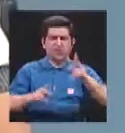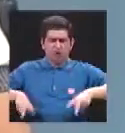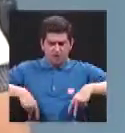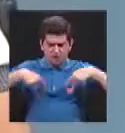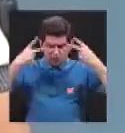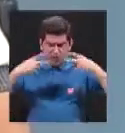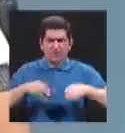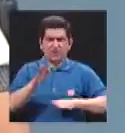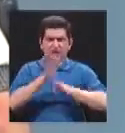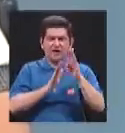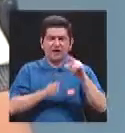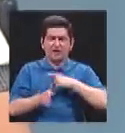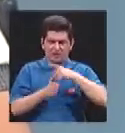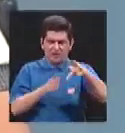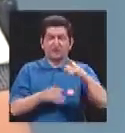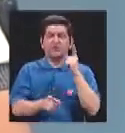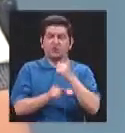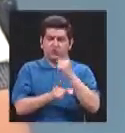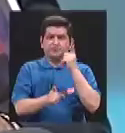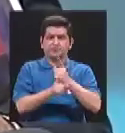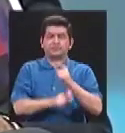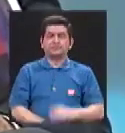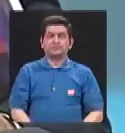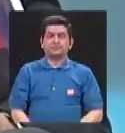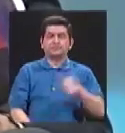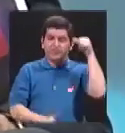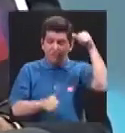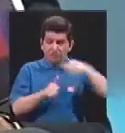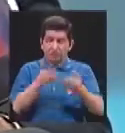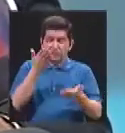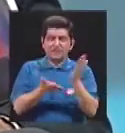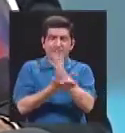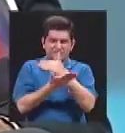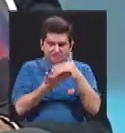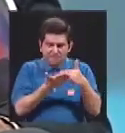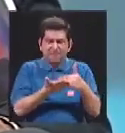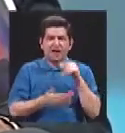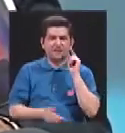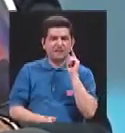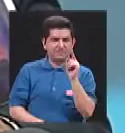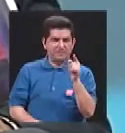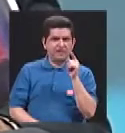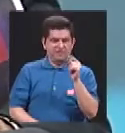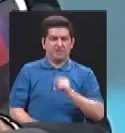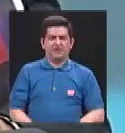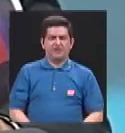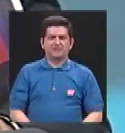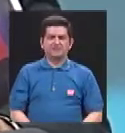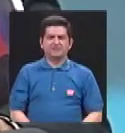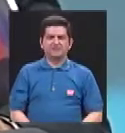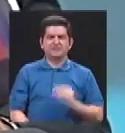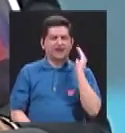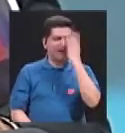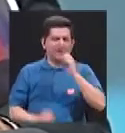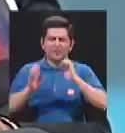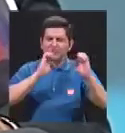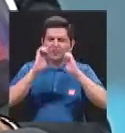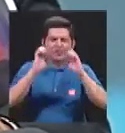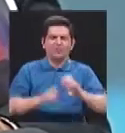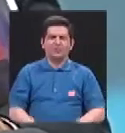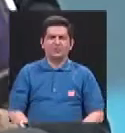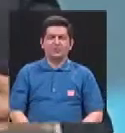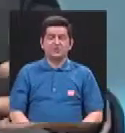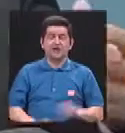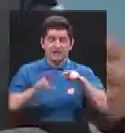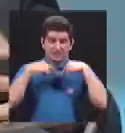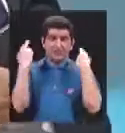Cine en sus vidas, en su desarrollo profesional. Ciertamente. Recordemos entonces un poquito de esa linda